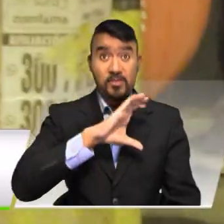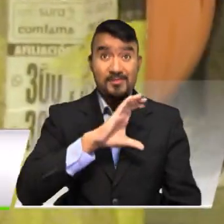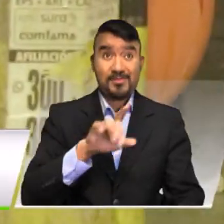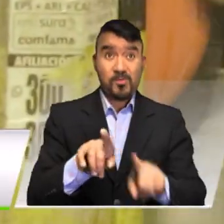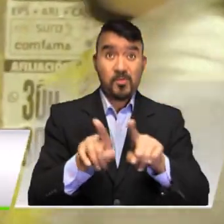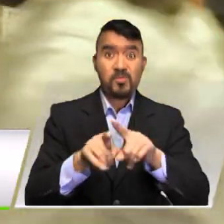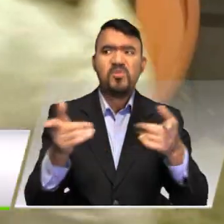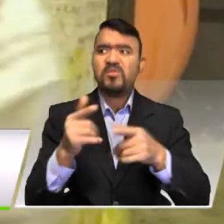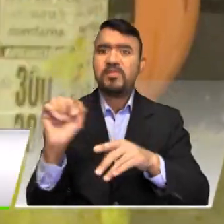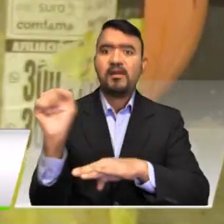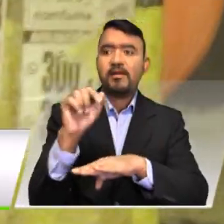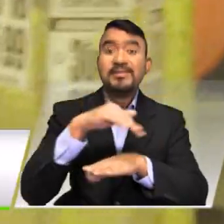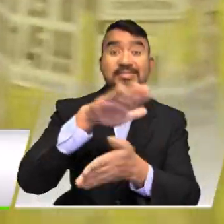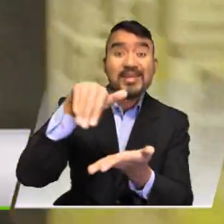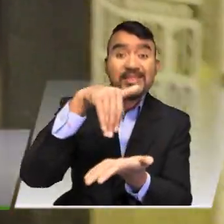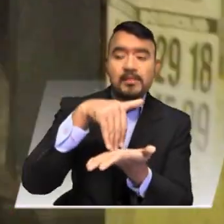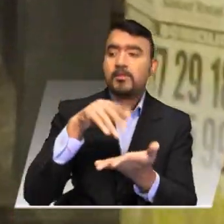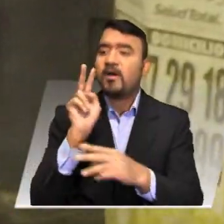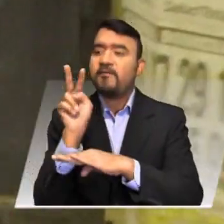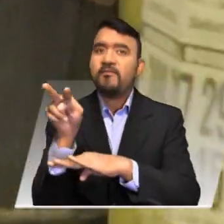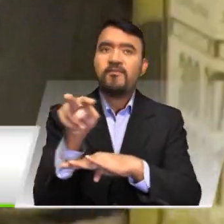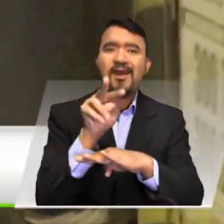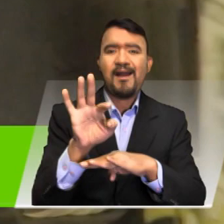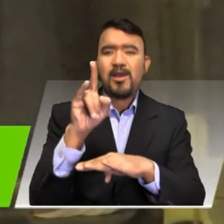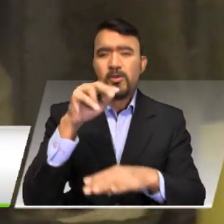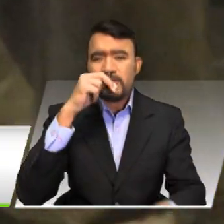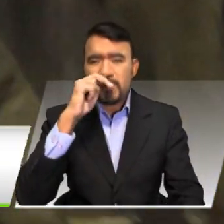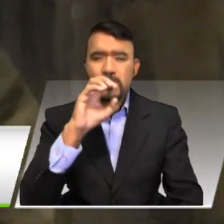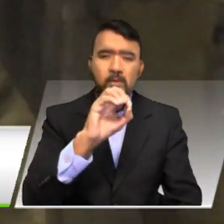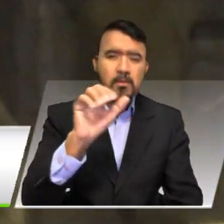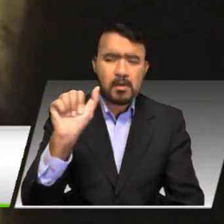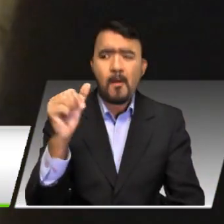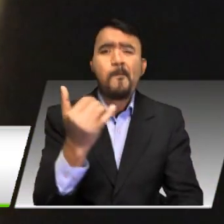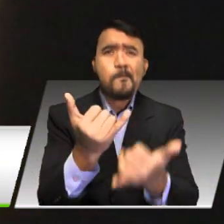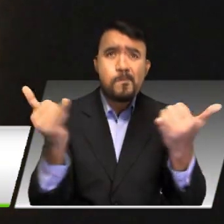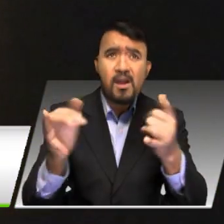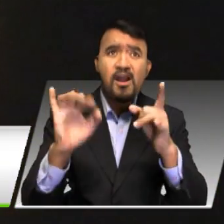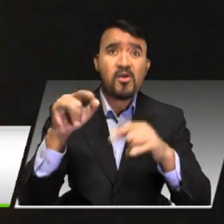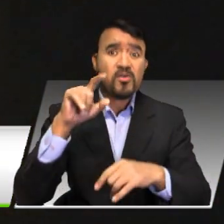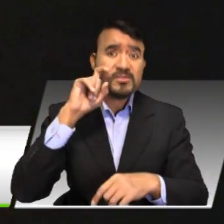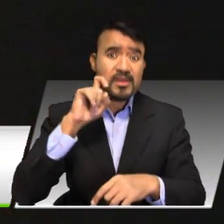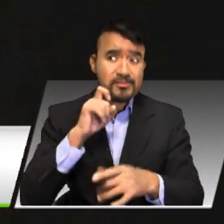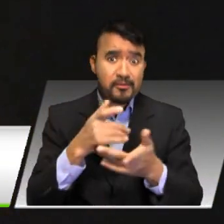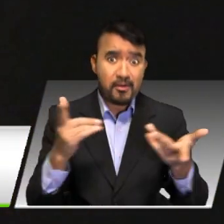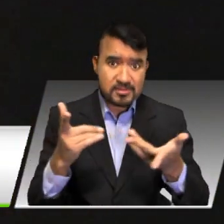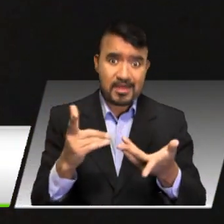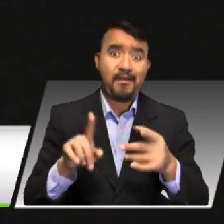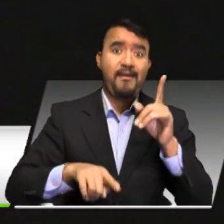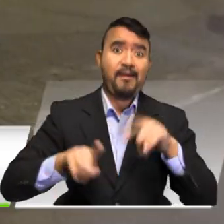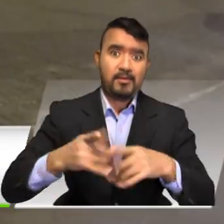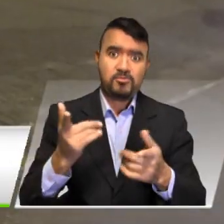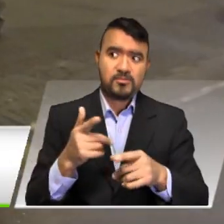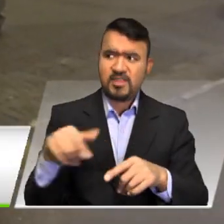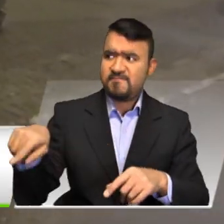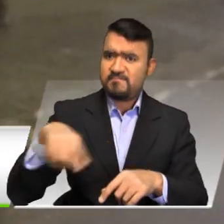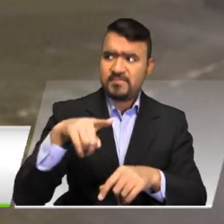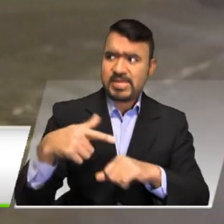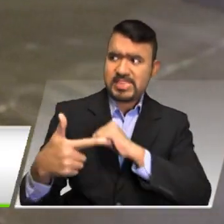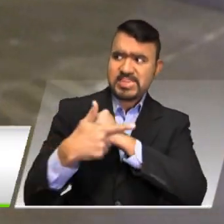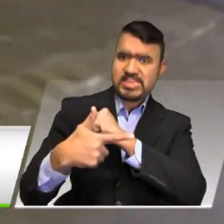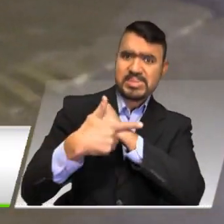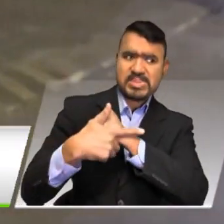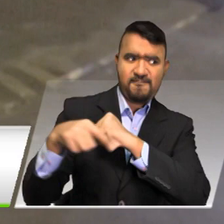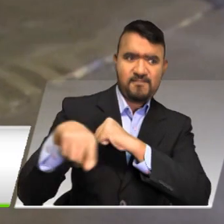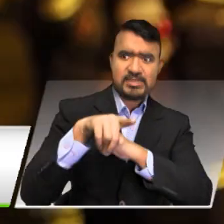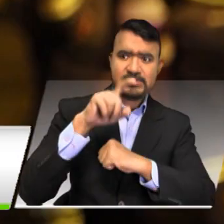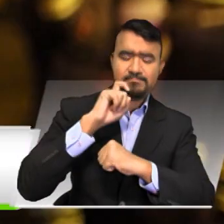niños y menores de edad explotados sexualmente o en riesgo de hacerlo la búsqueda es para iniciar el camino de restablecer